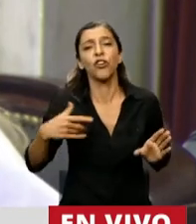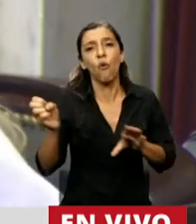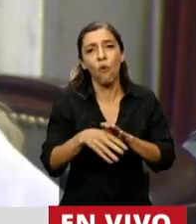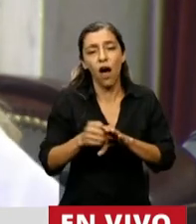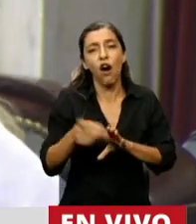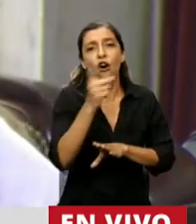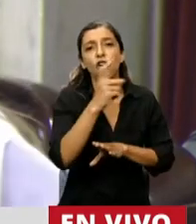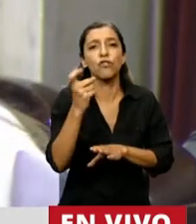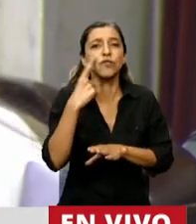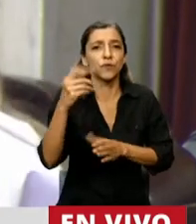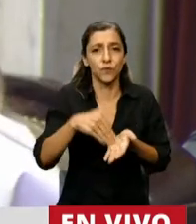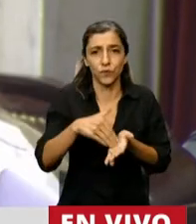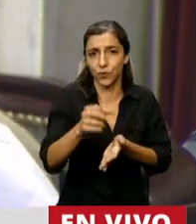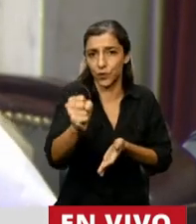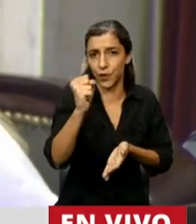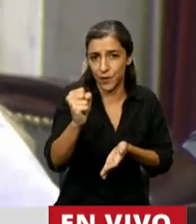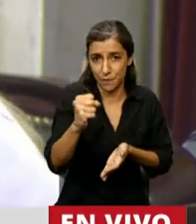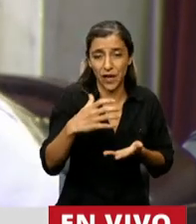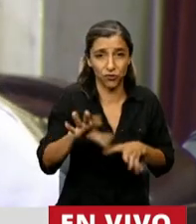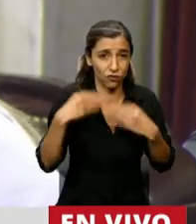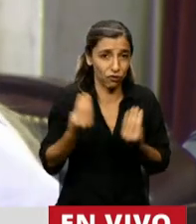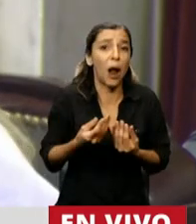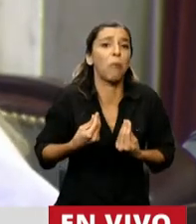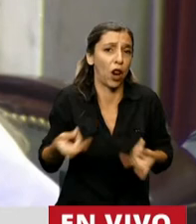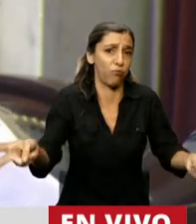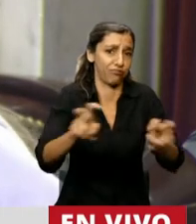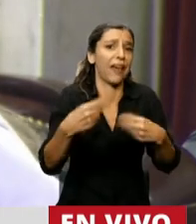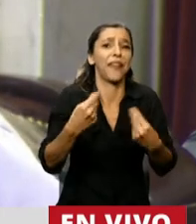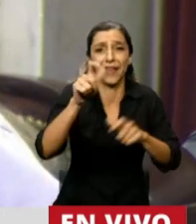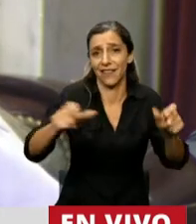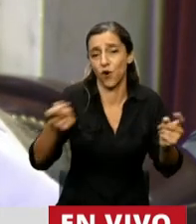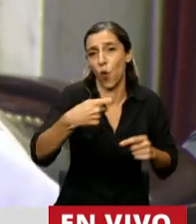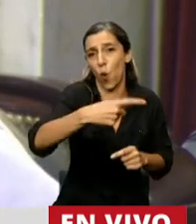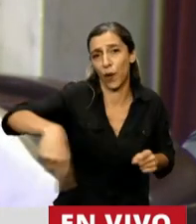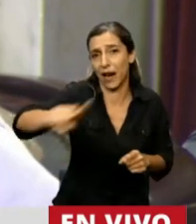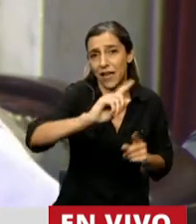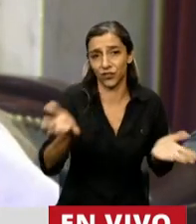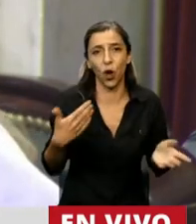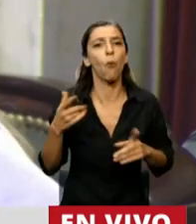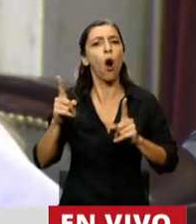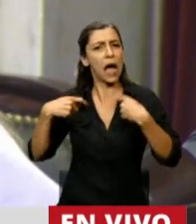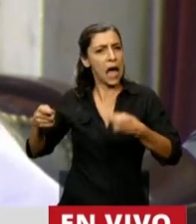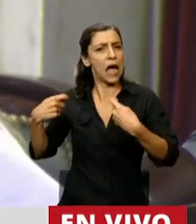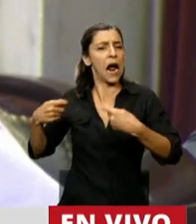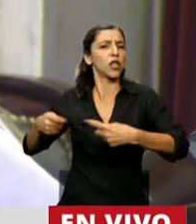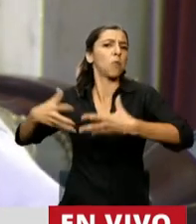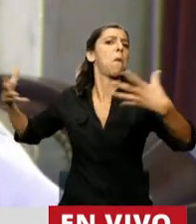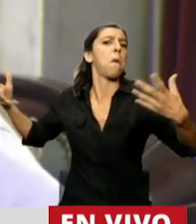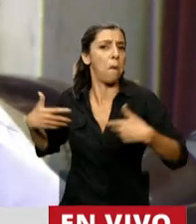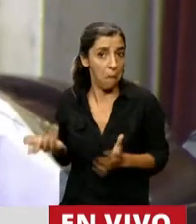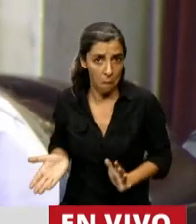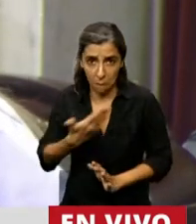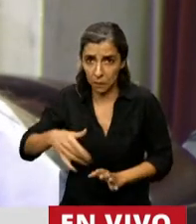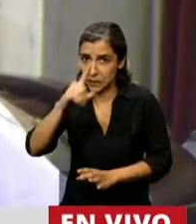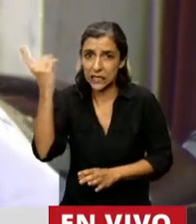la solidaridad ustedes siempre la hacen con bolsillo ajeno, la reducción no la hacen achicando el gasto y haciendo más eficiente al Estado. El